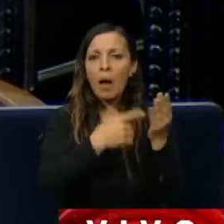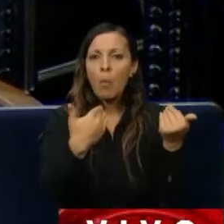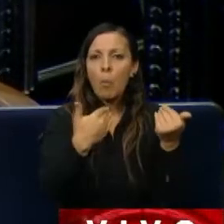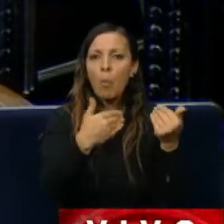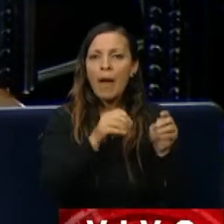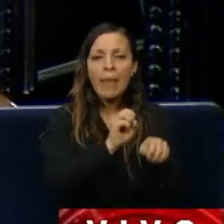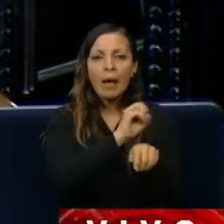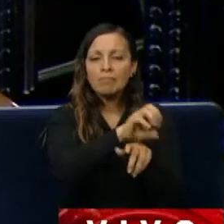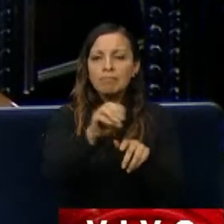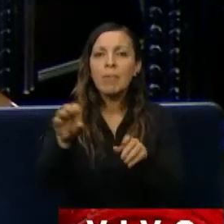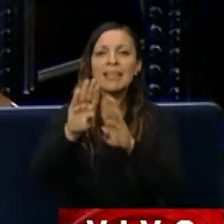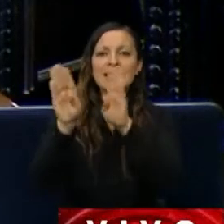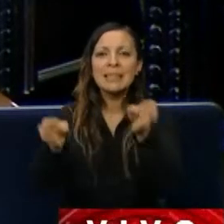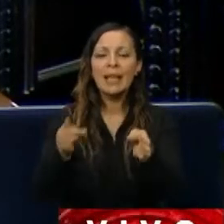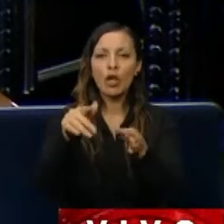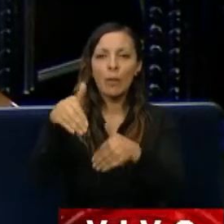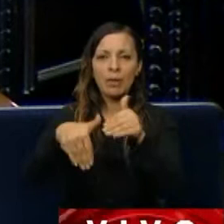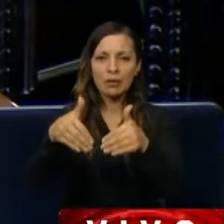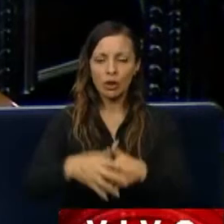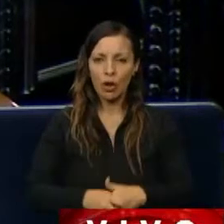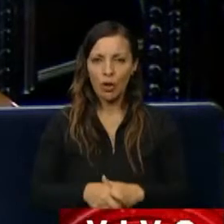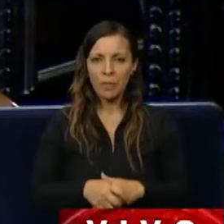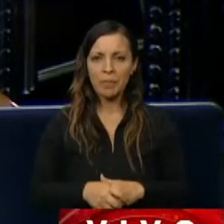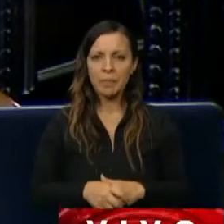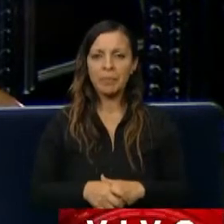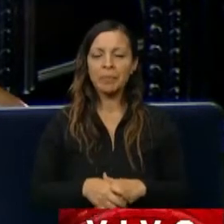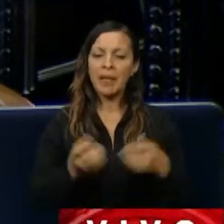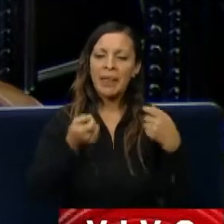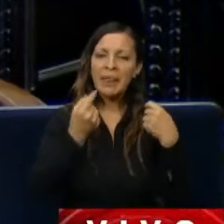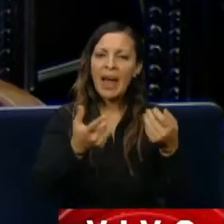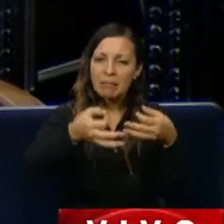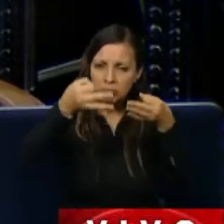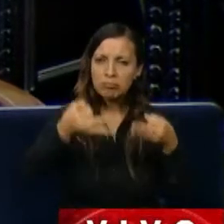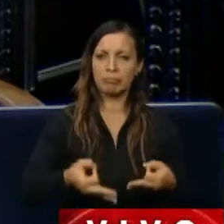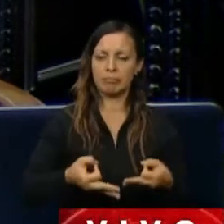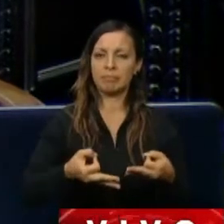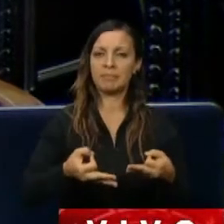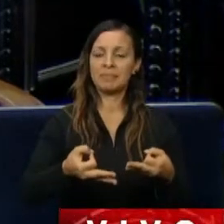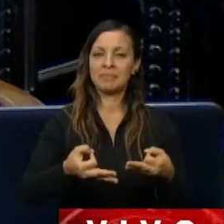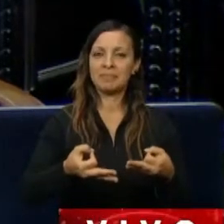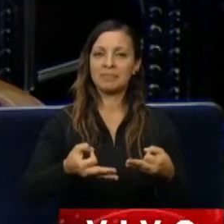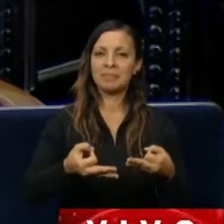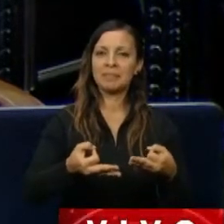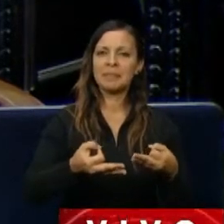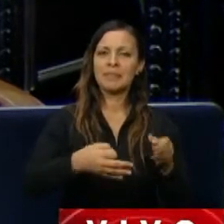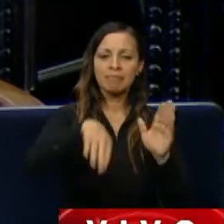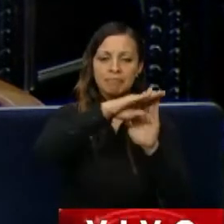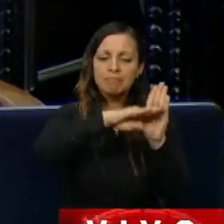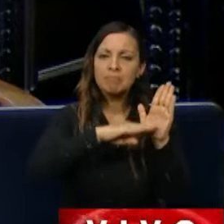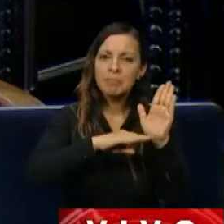de los centros de votación. Esto de garantizar una oferta